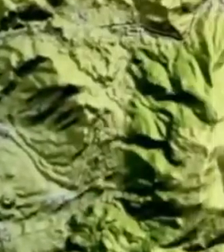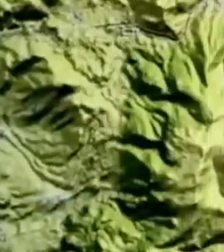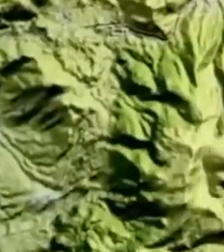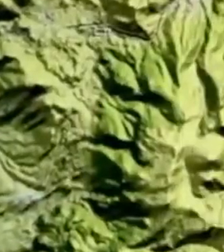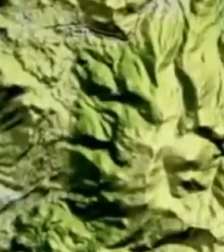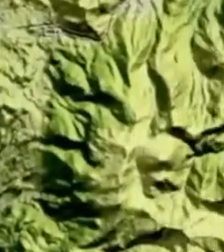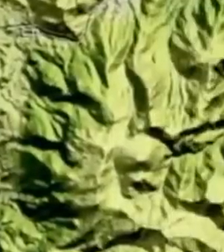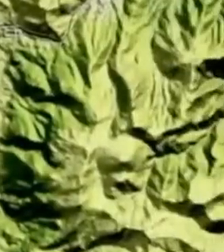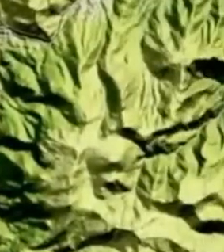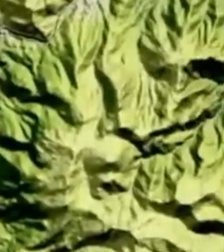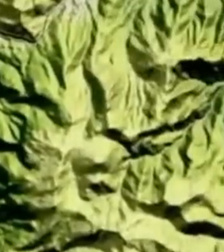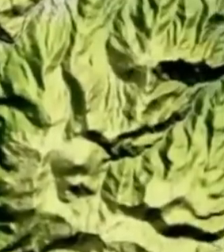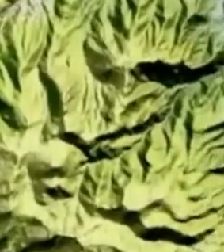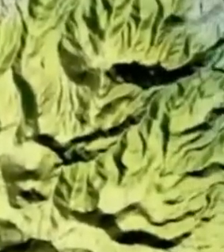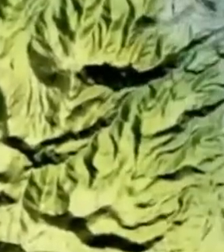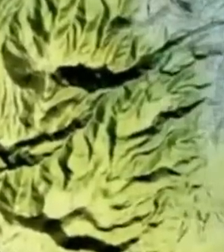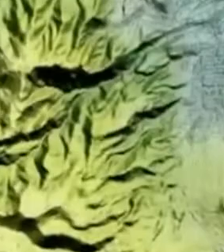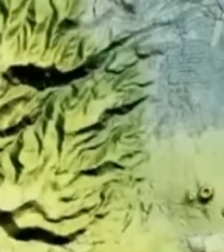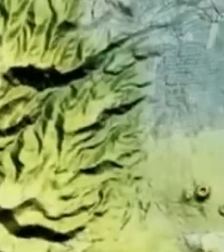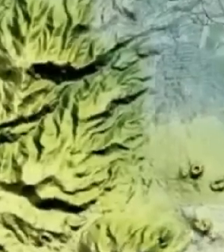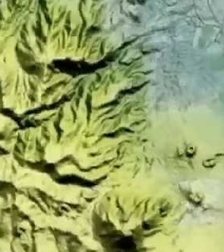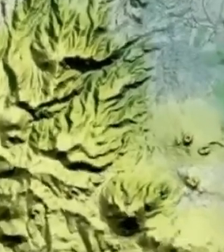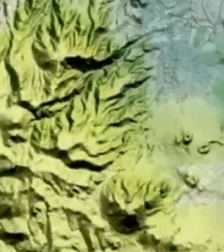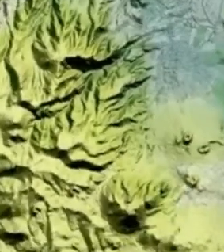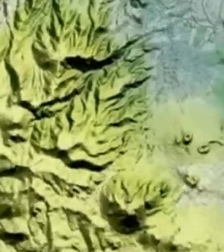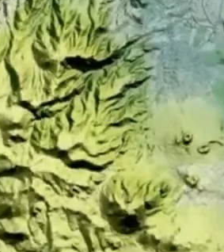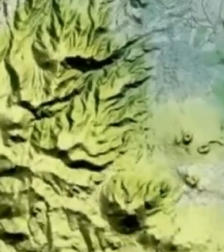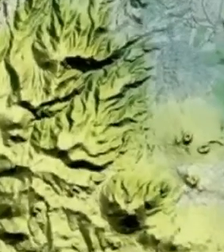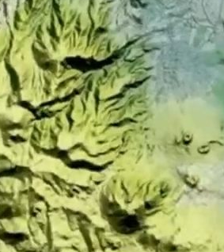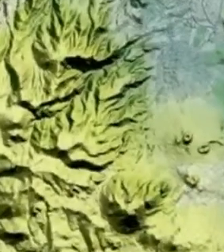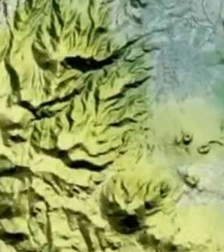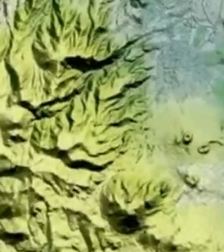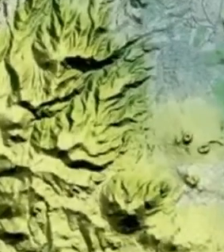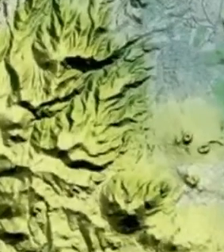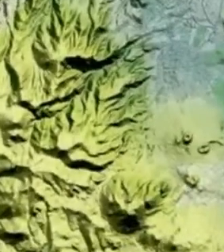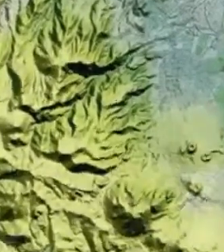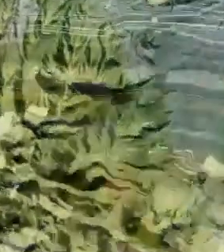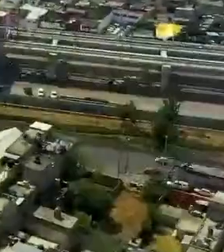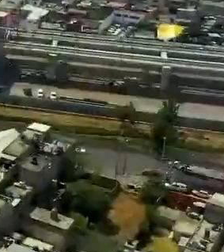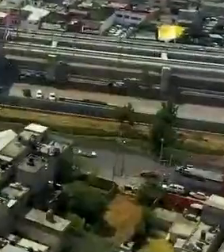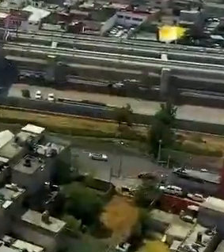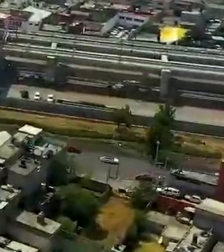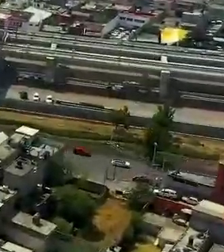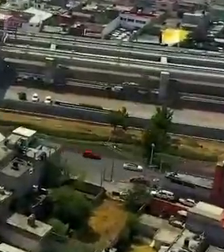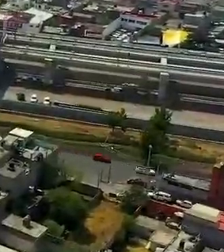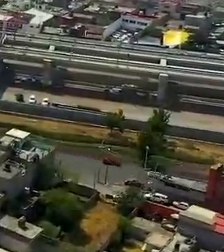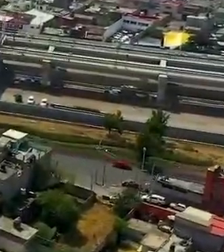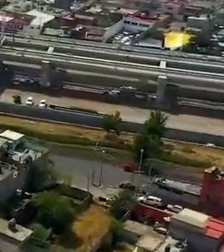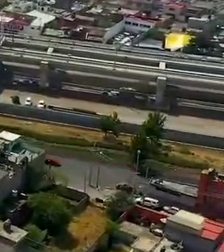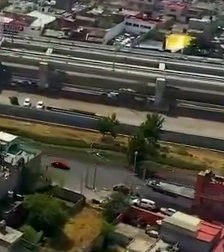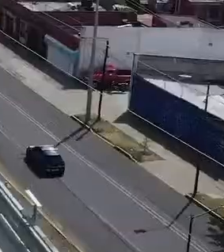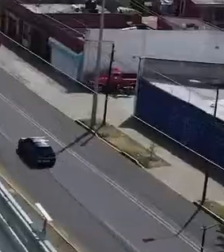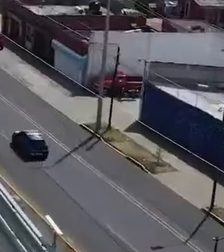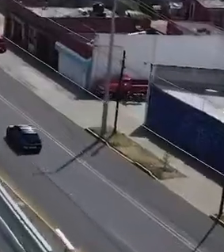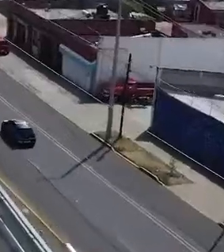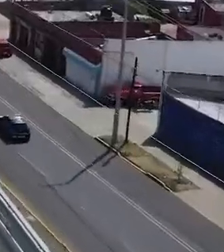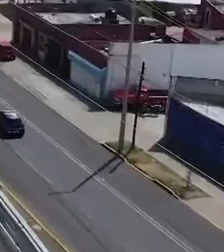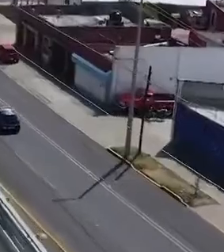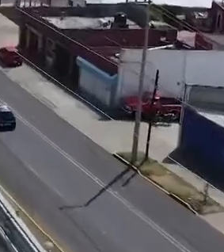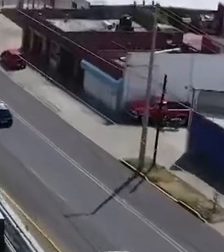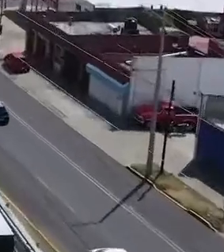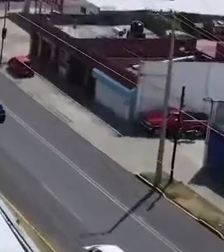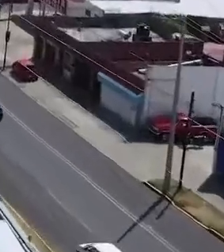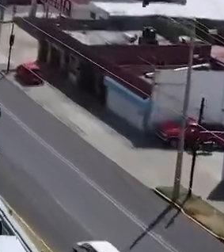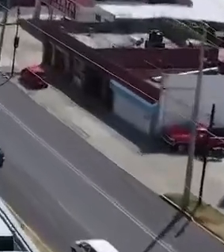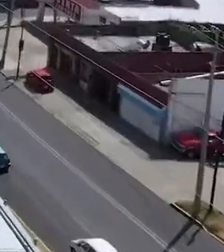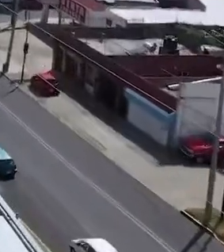1, 36 kilómetros. Avance a la fecha 99.7%. Estación Pino Suárez. Esta estación